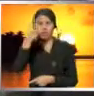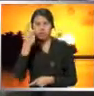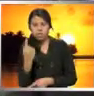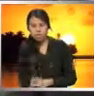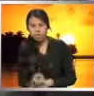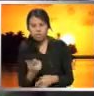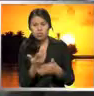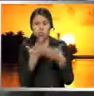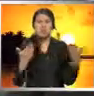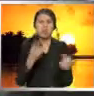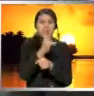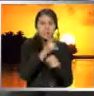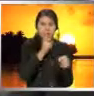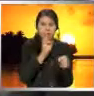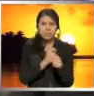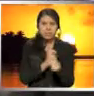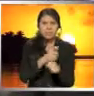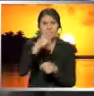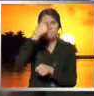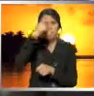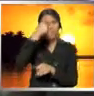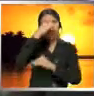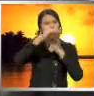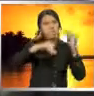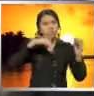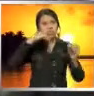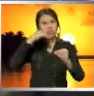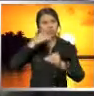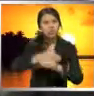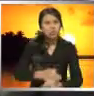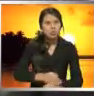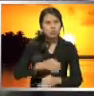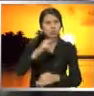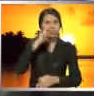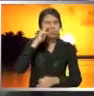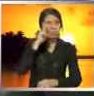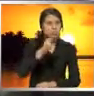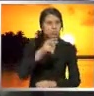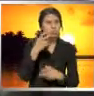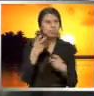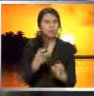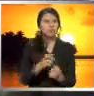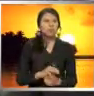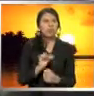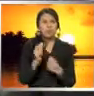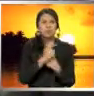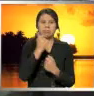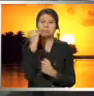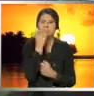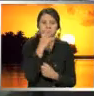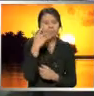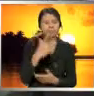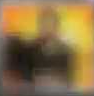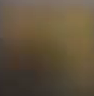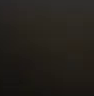está la invitación para que todos leamos este texto. De verdad resulta enriquecedor, pero también muy, muy agradable.